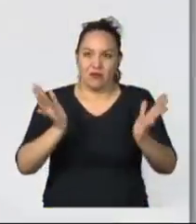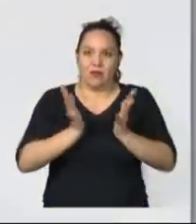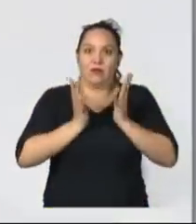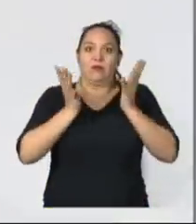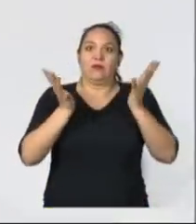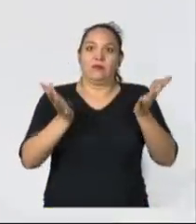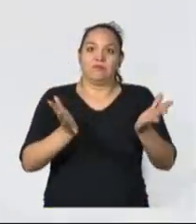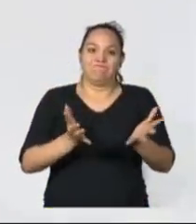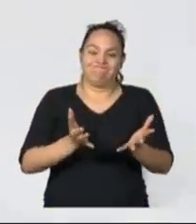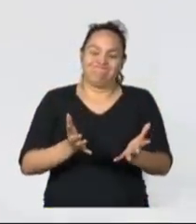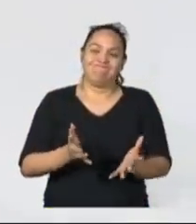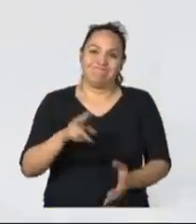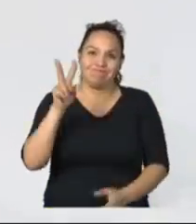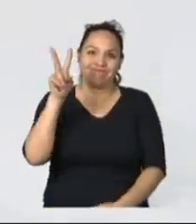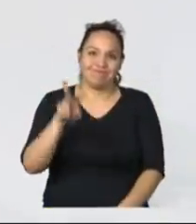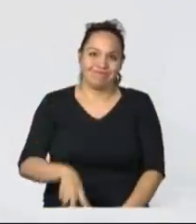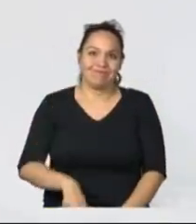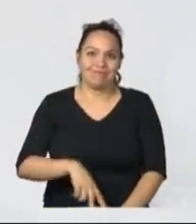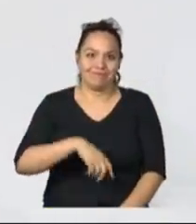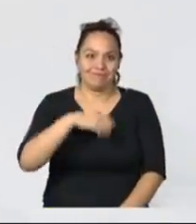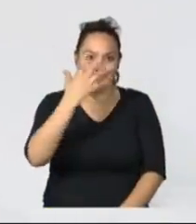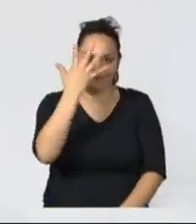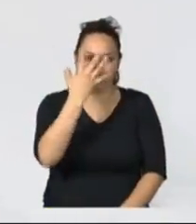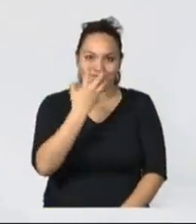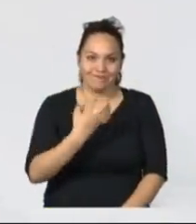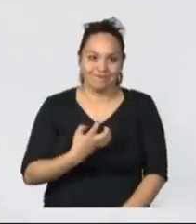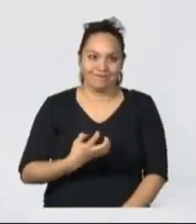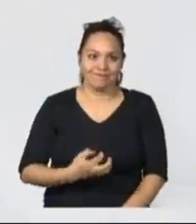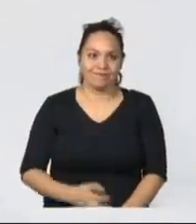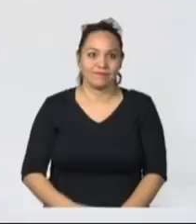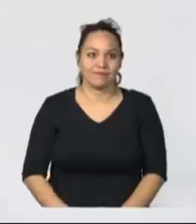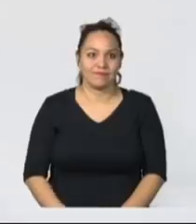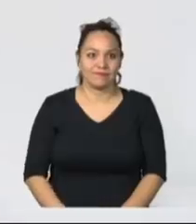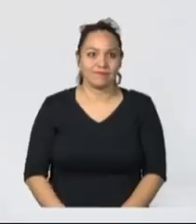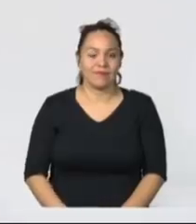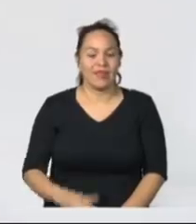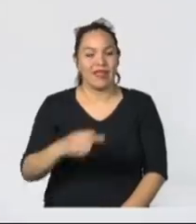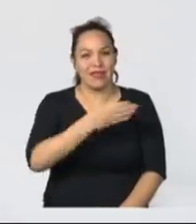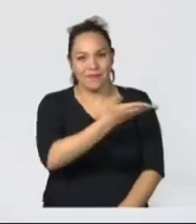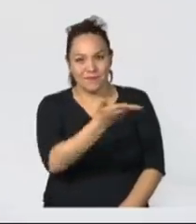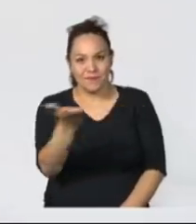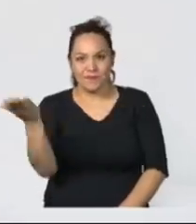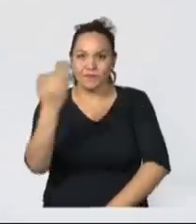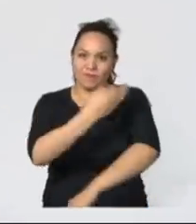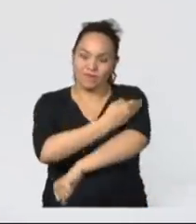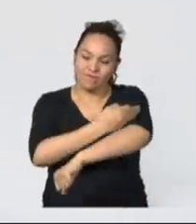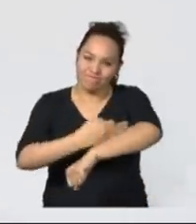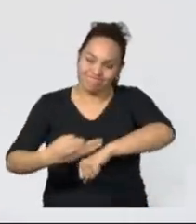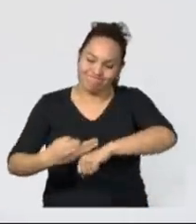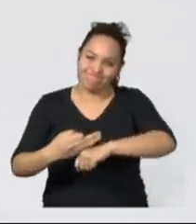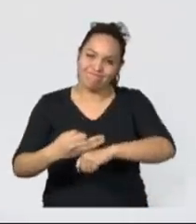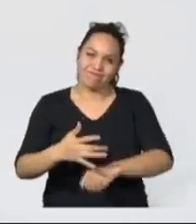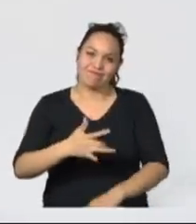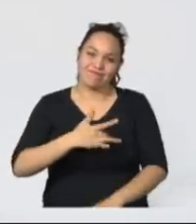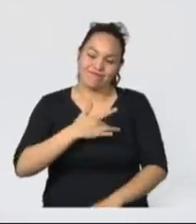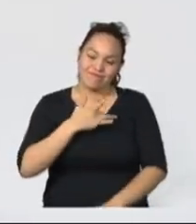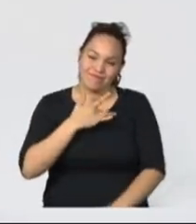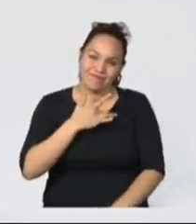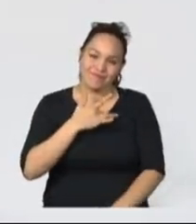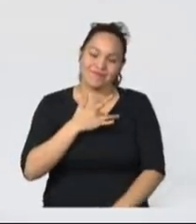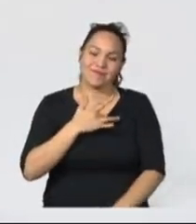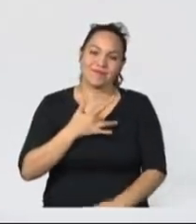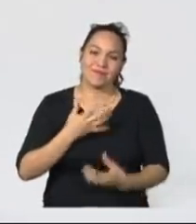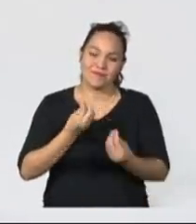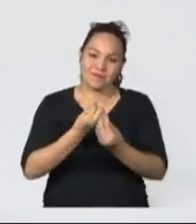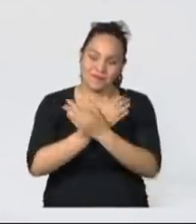helada. Y enviamos nuestro más sentido pésame a la familia y la vamos a recordar siempre